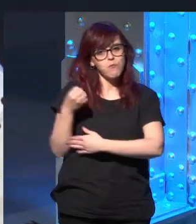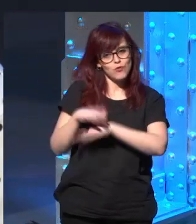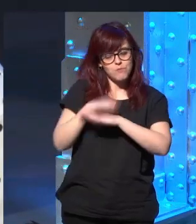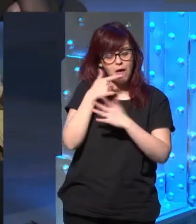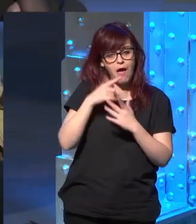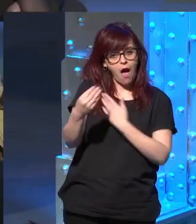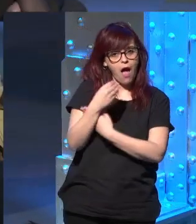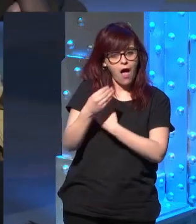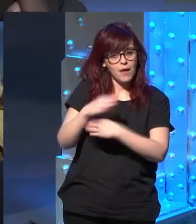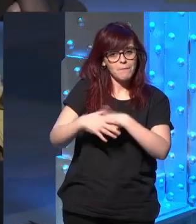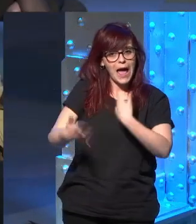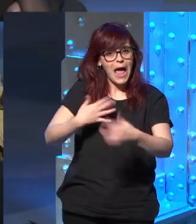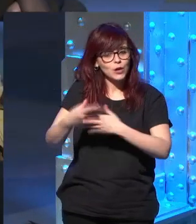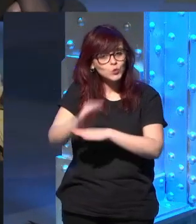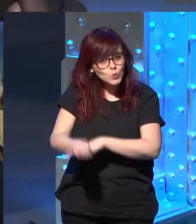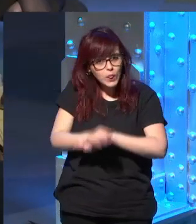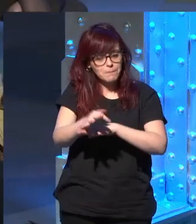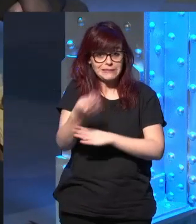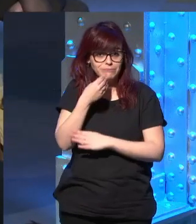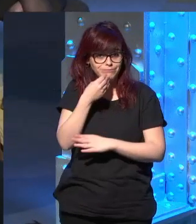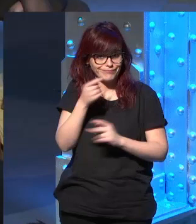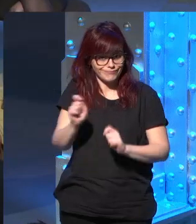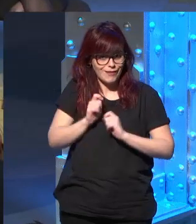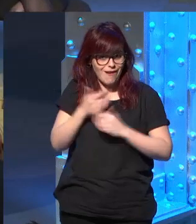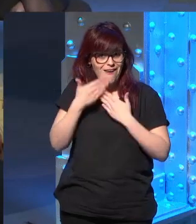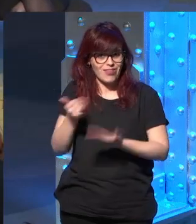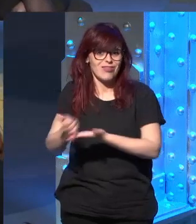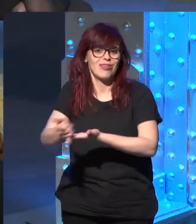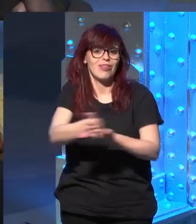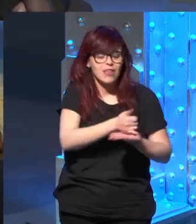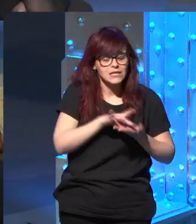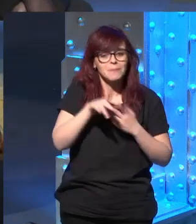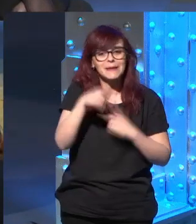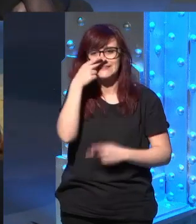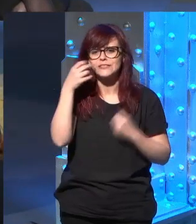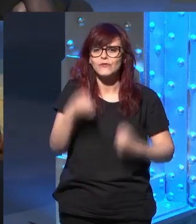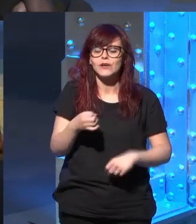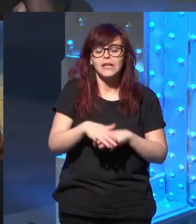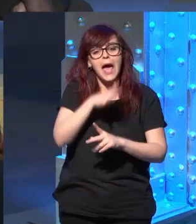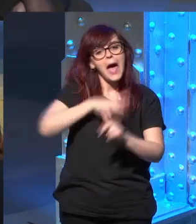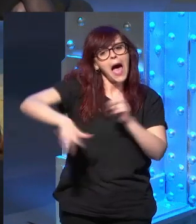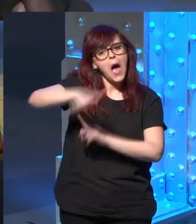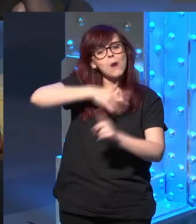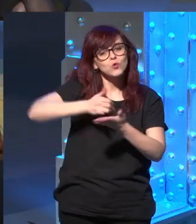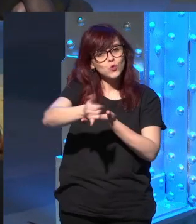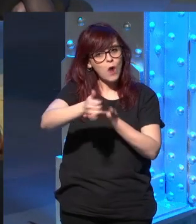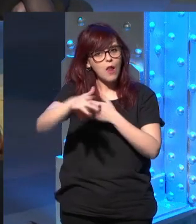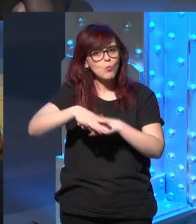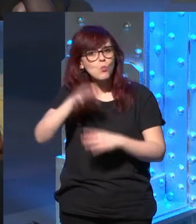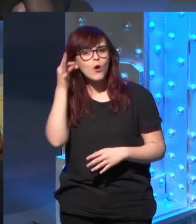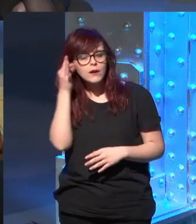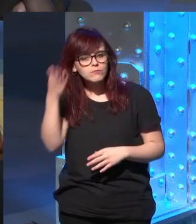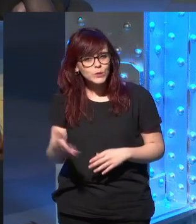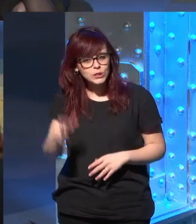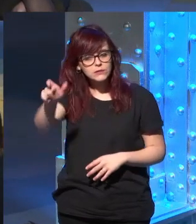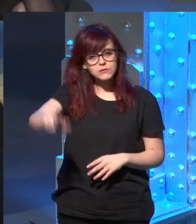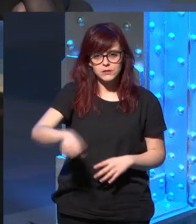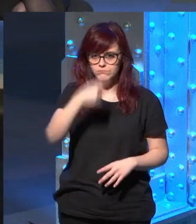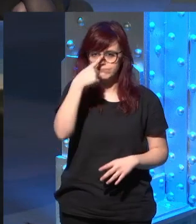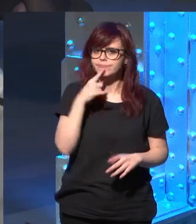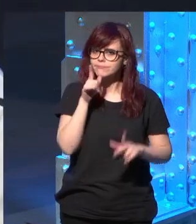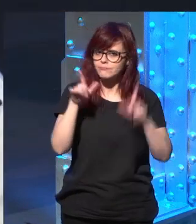¿no? En esa línea me interesan muchísimo todas las mujeres que están en el medio rural, que son las que han mantenido